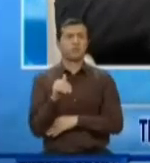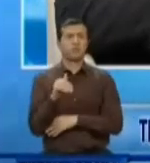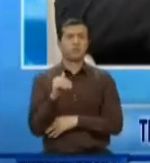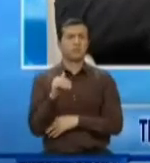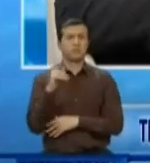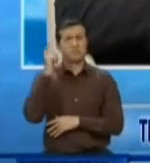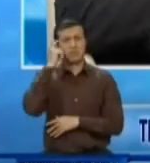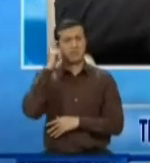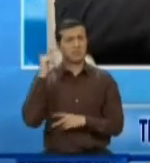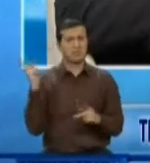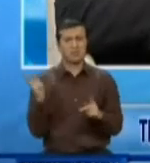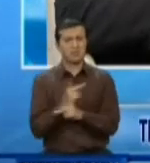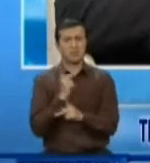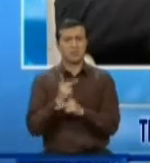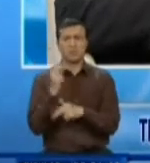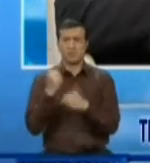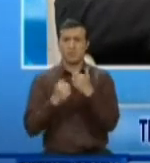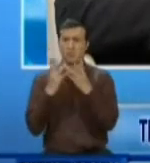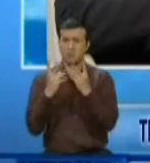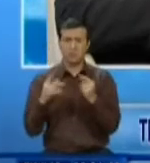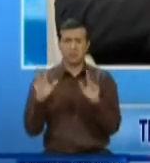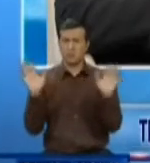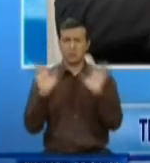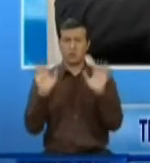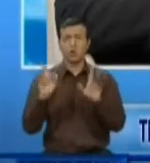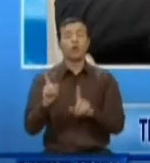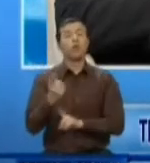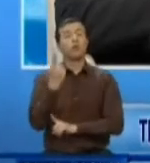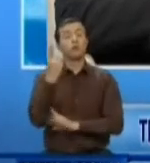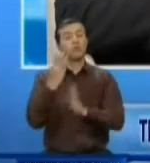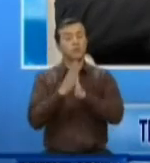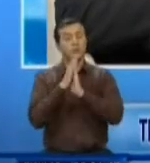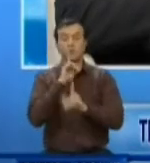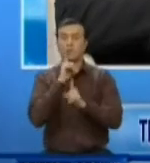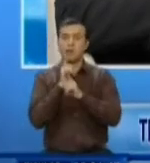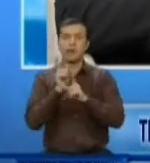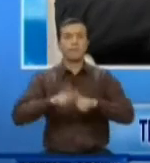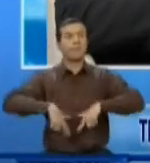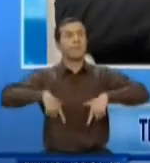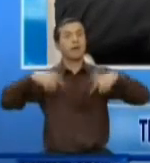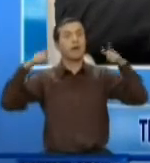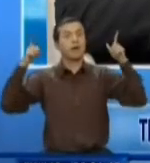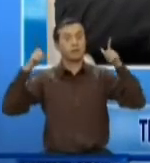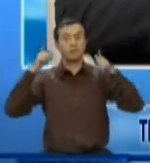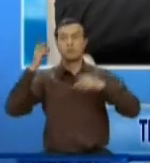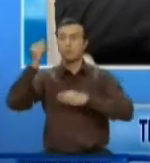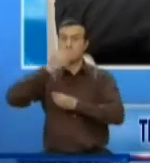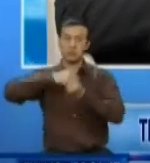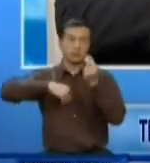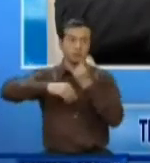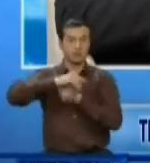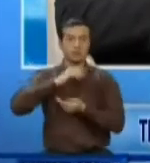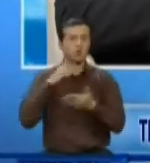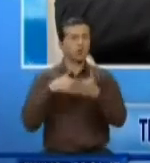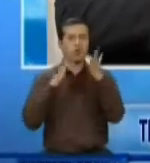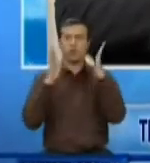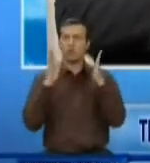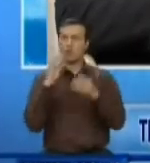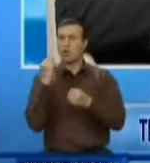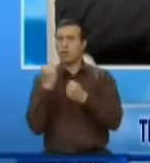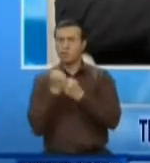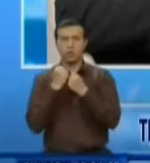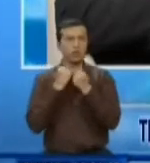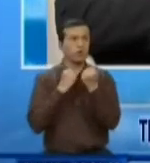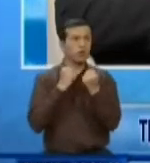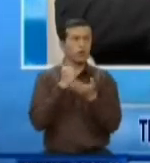posibilidades de sistema de solución de controversia lo único que queremos es que se maximicen las posibilidades de inversión no estamos ni en contra de favor damos